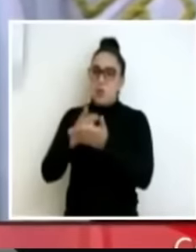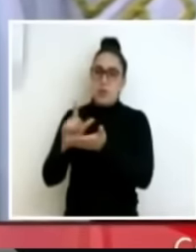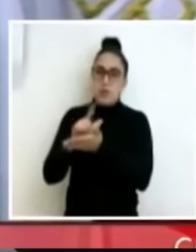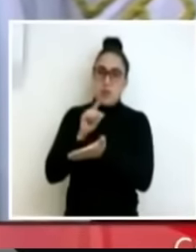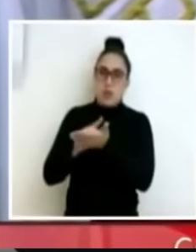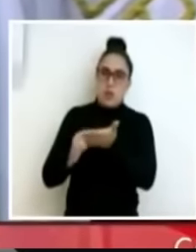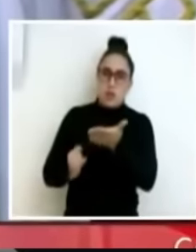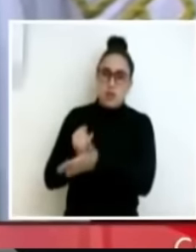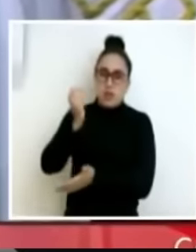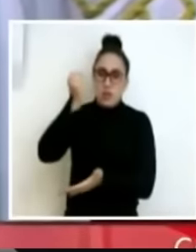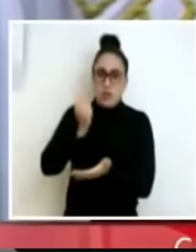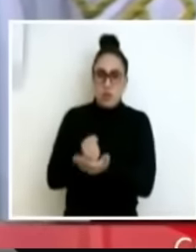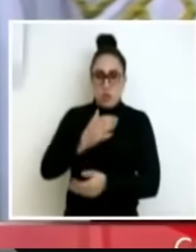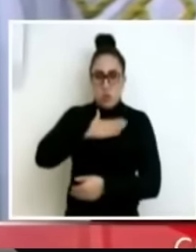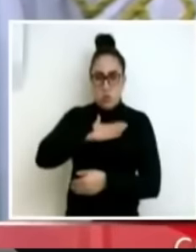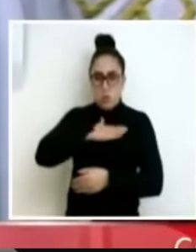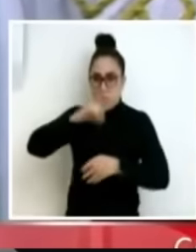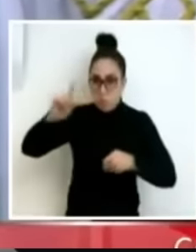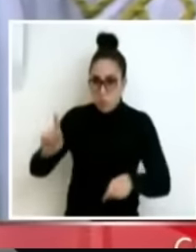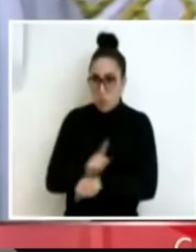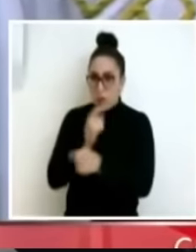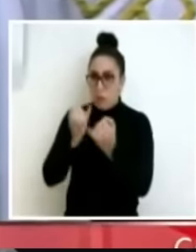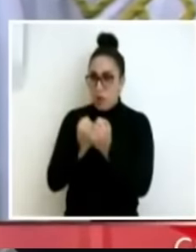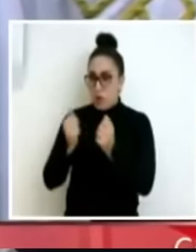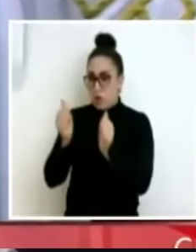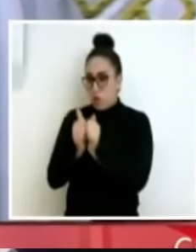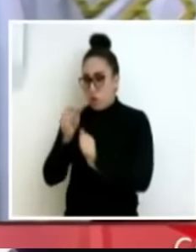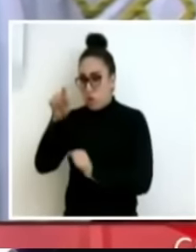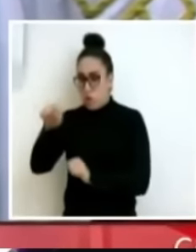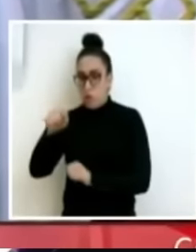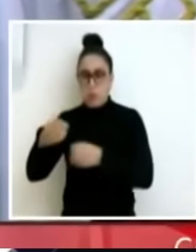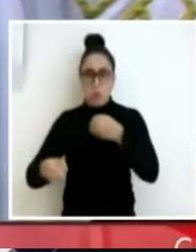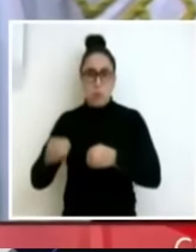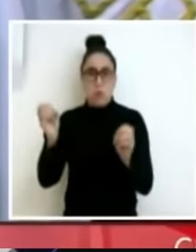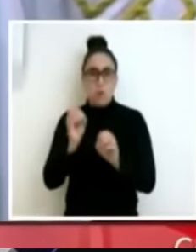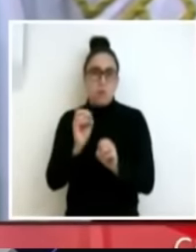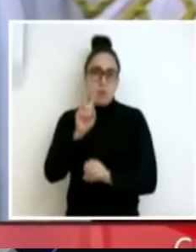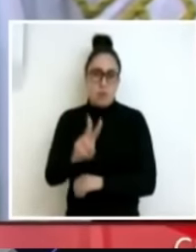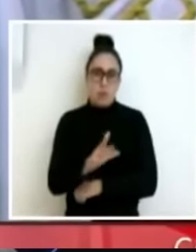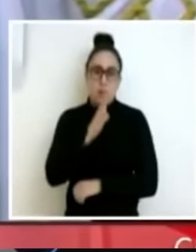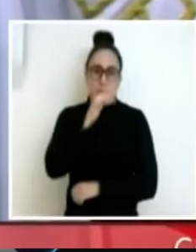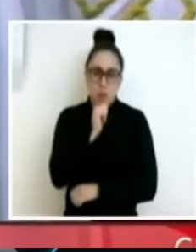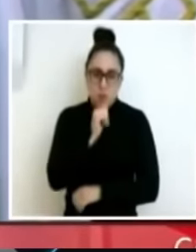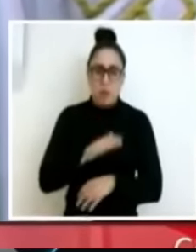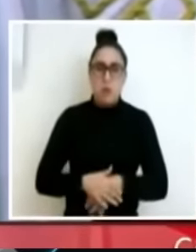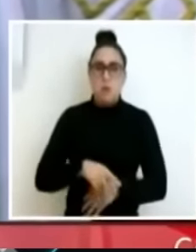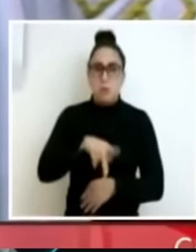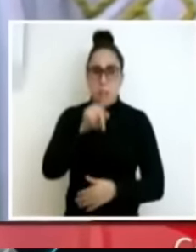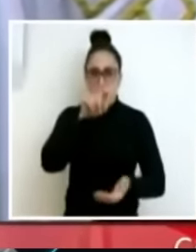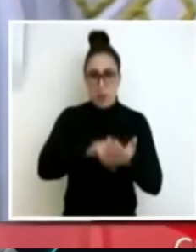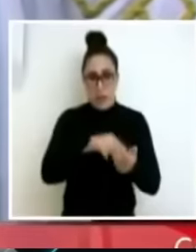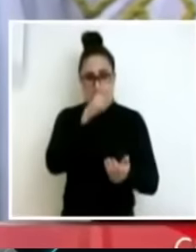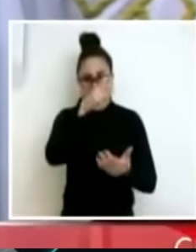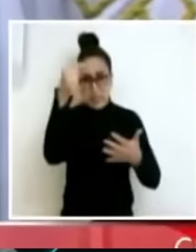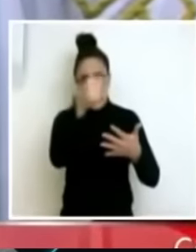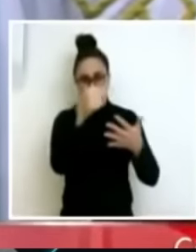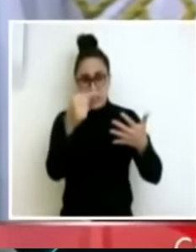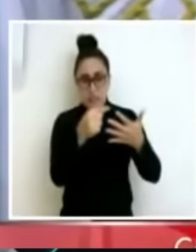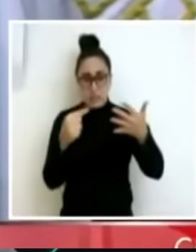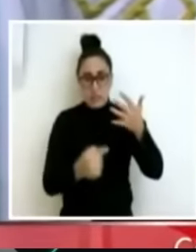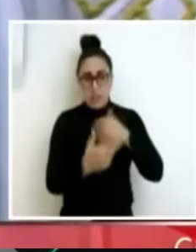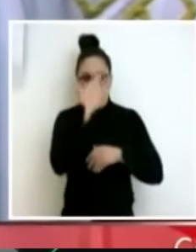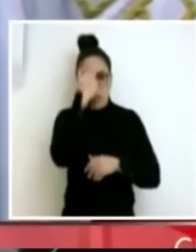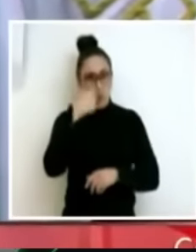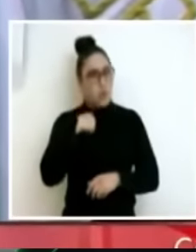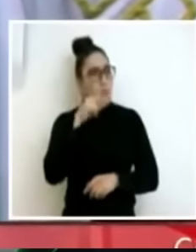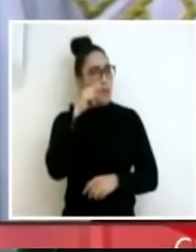podemos aplicar a ellos. Y en cada palabra también muestran lo conservadores que son. Es